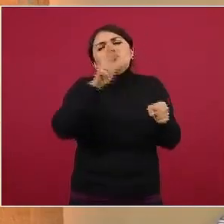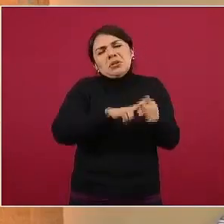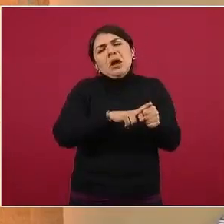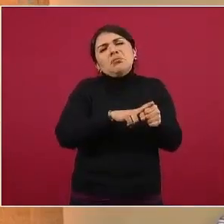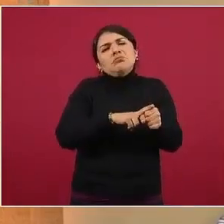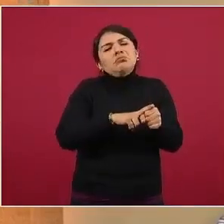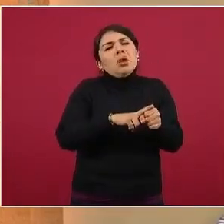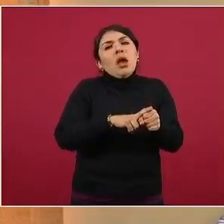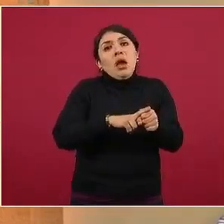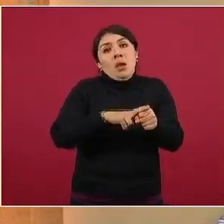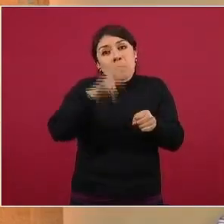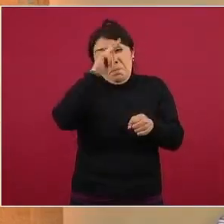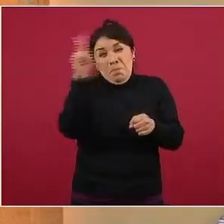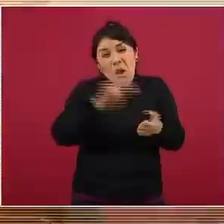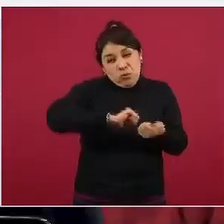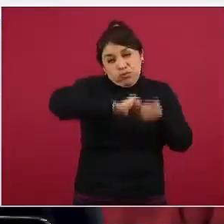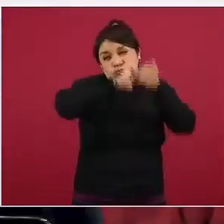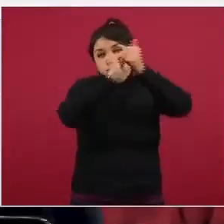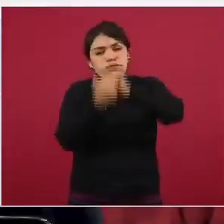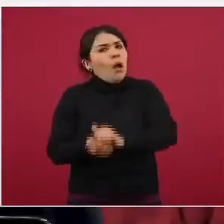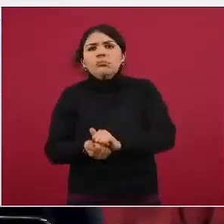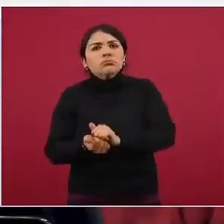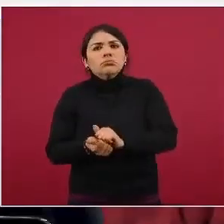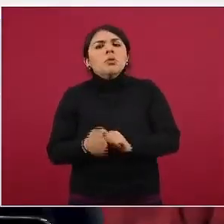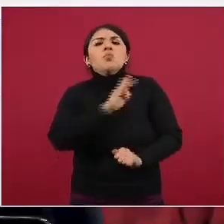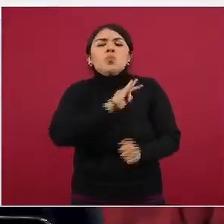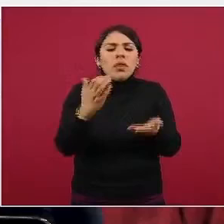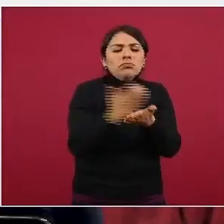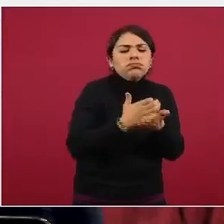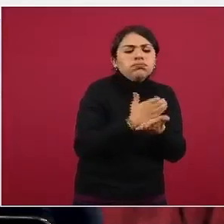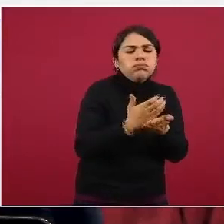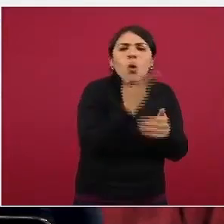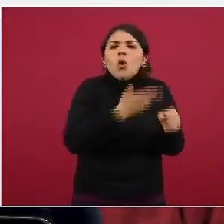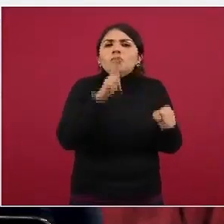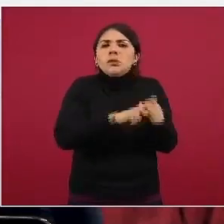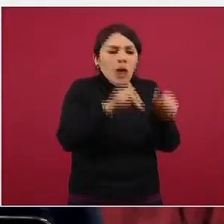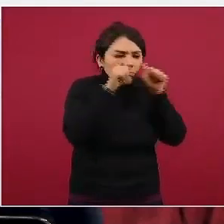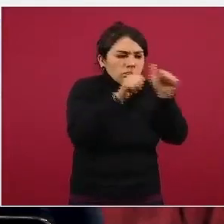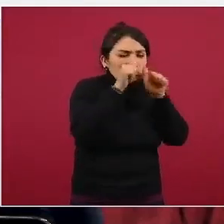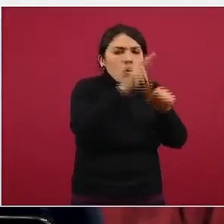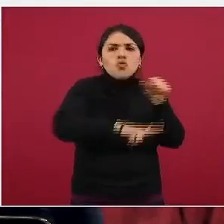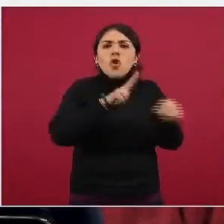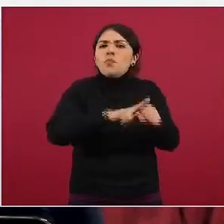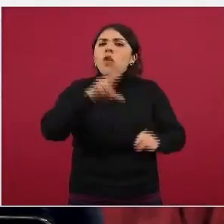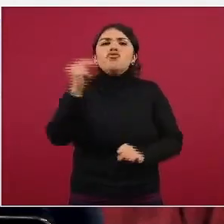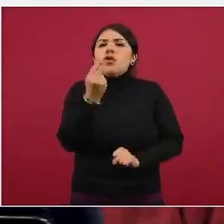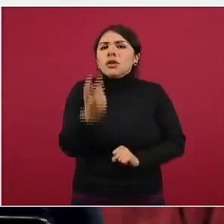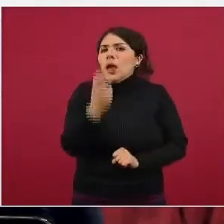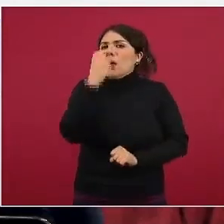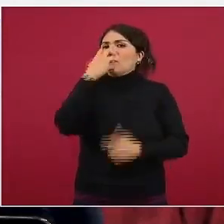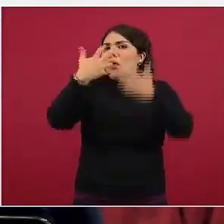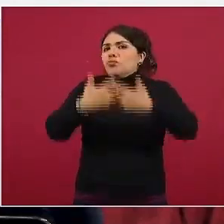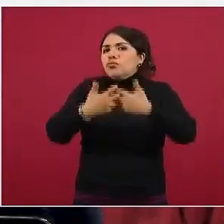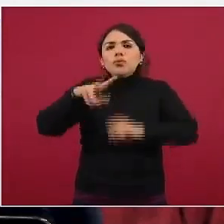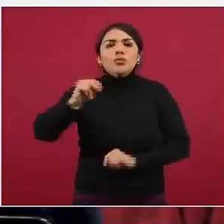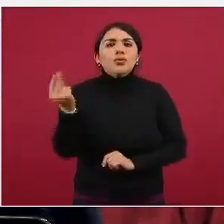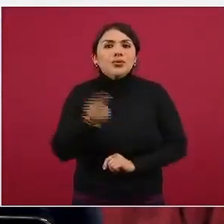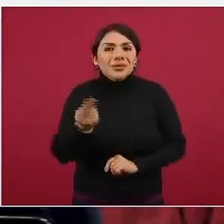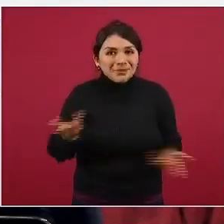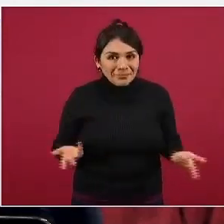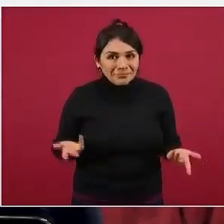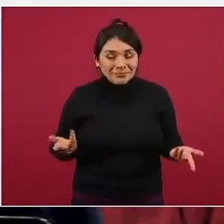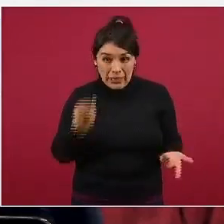hospitalizados, nunca evolucionan, se resuelven los problemas en la hospitalización general sin necesidad de ventilación mecánica. Una de